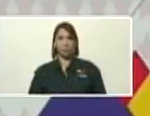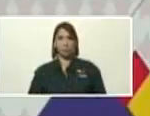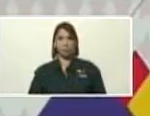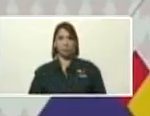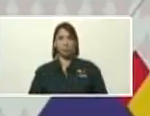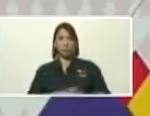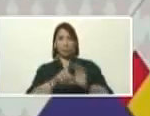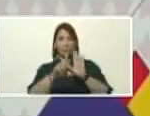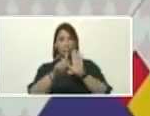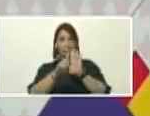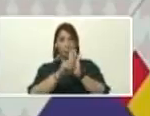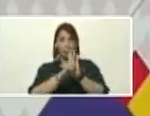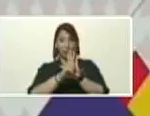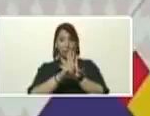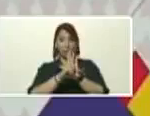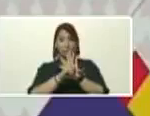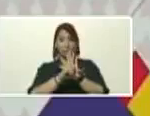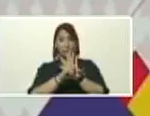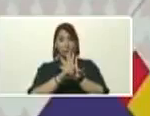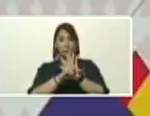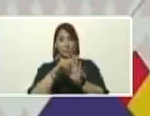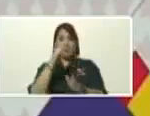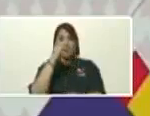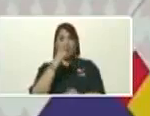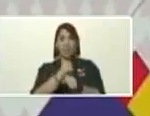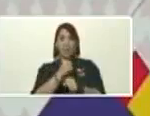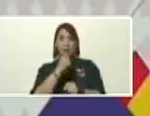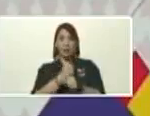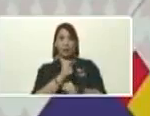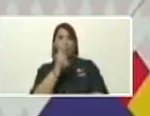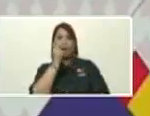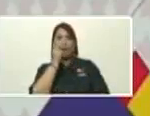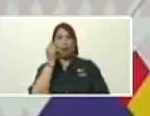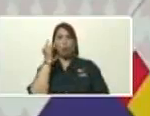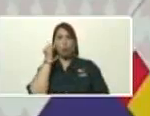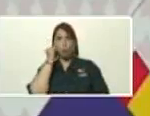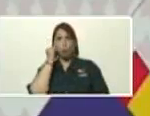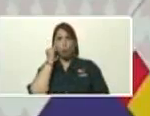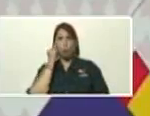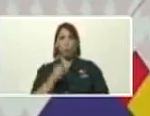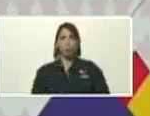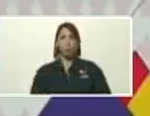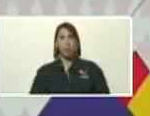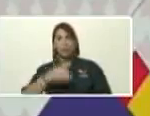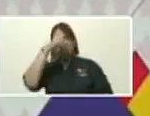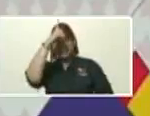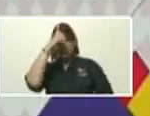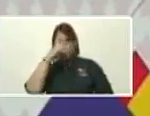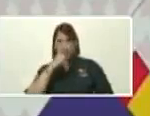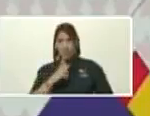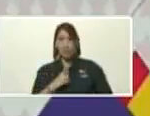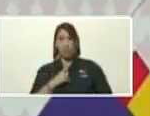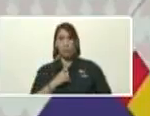Y ley de los trabajadores y trabajadoras con alguna discapacidad.